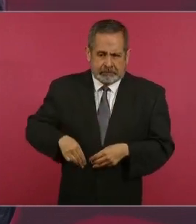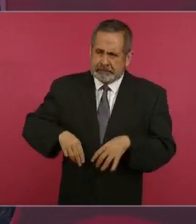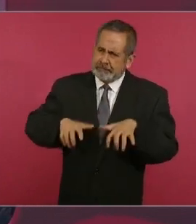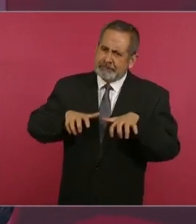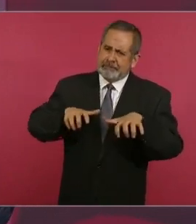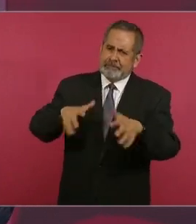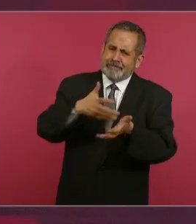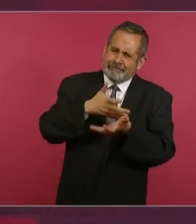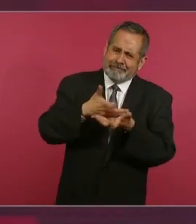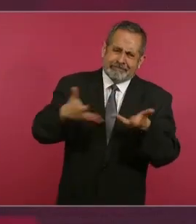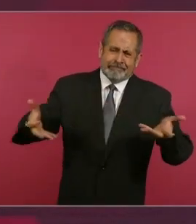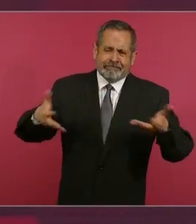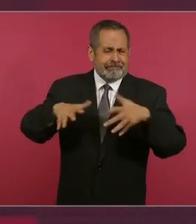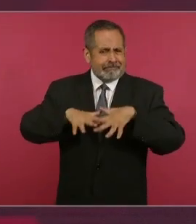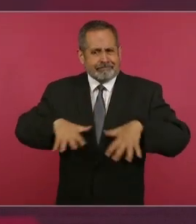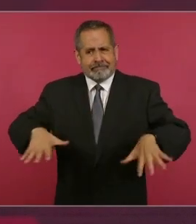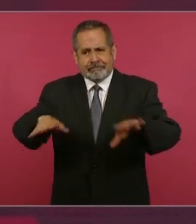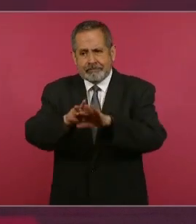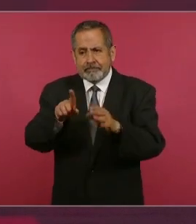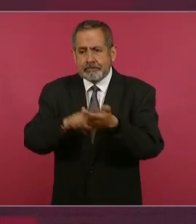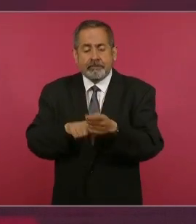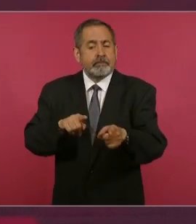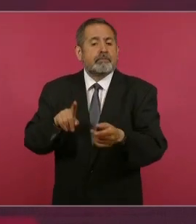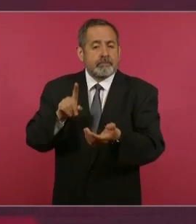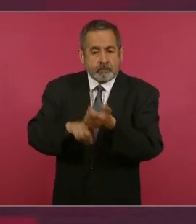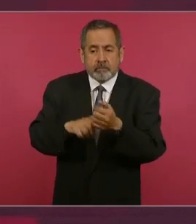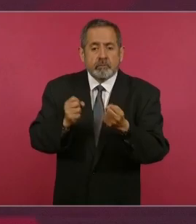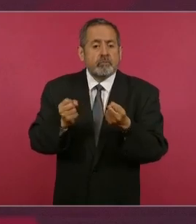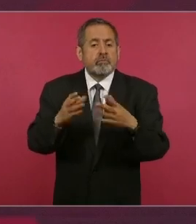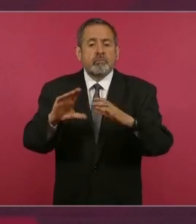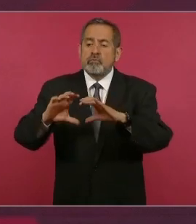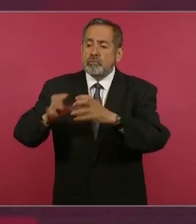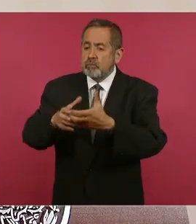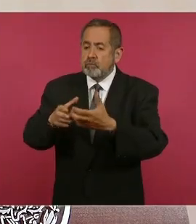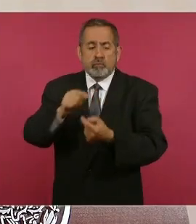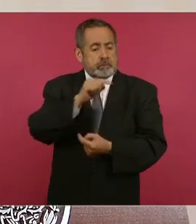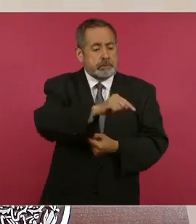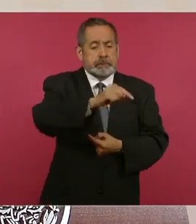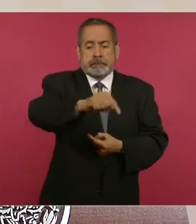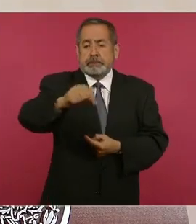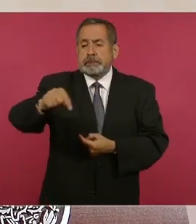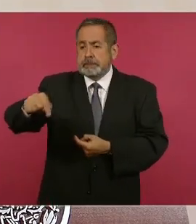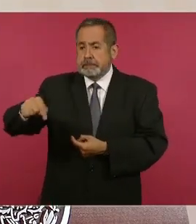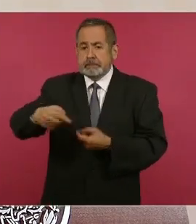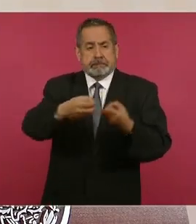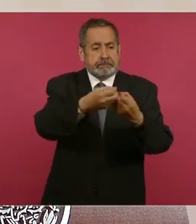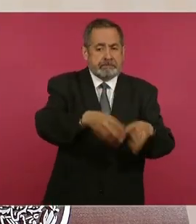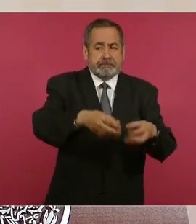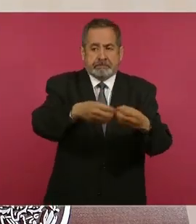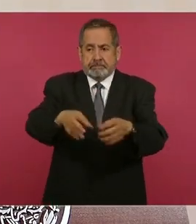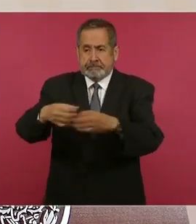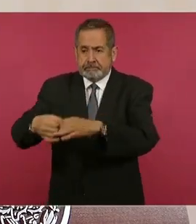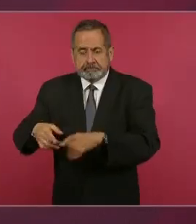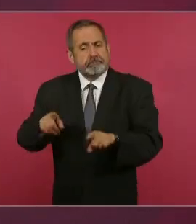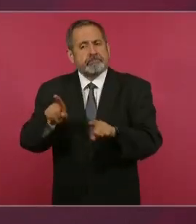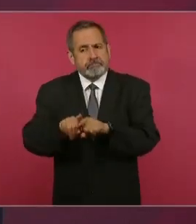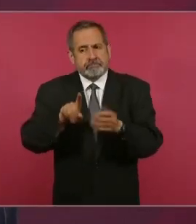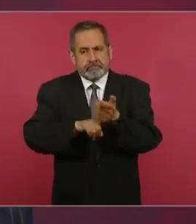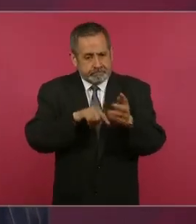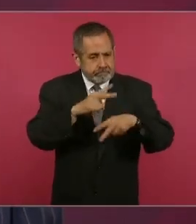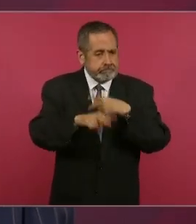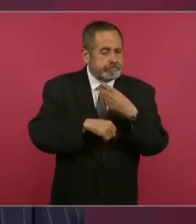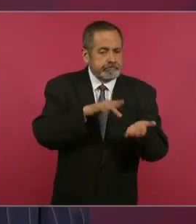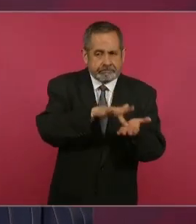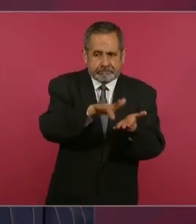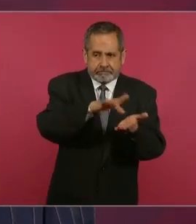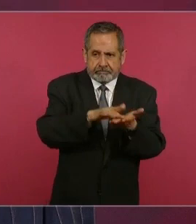bastante extensión territorial y tienen muchas comunidades rurales, también a ellos se les está